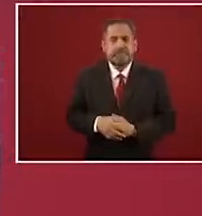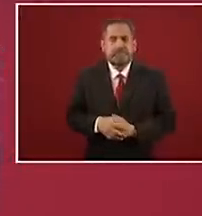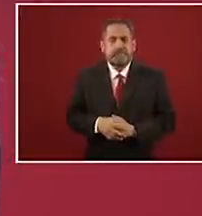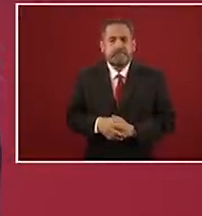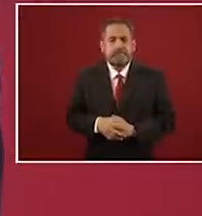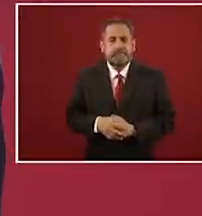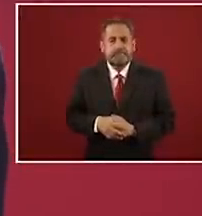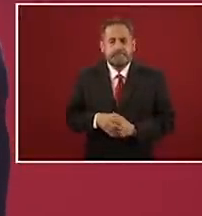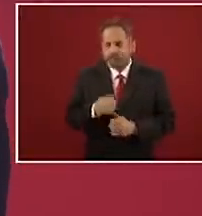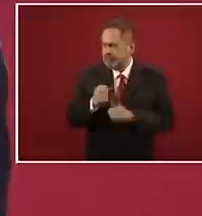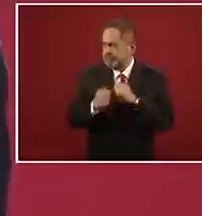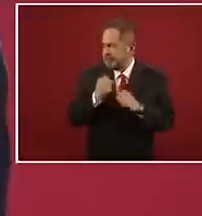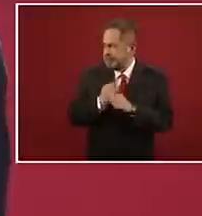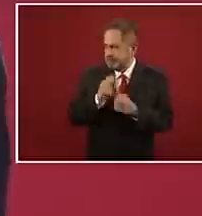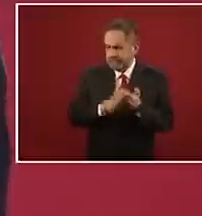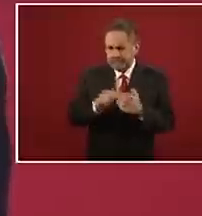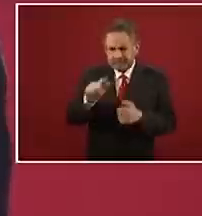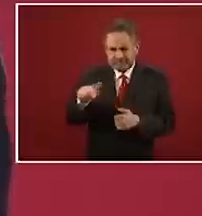en el 12